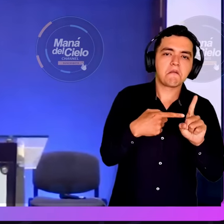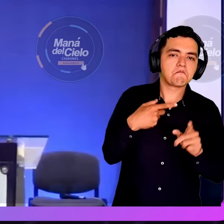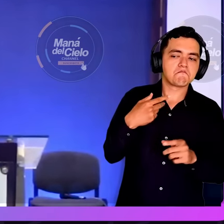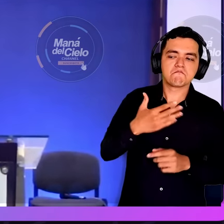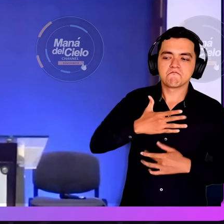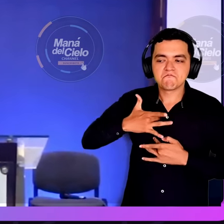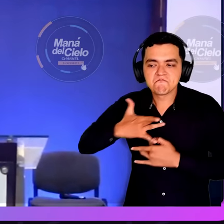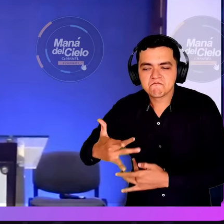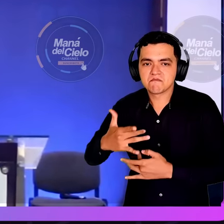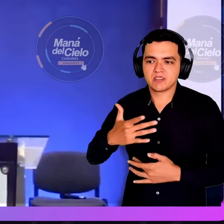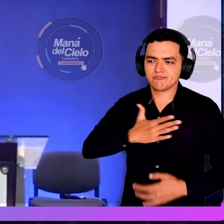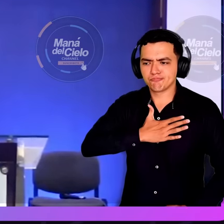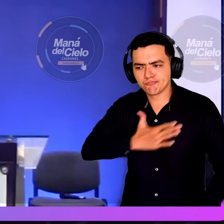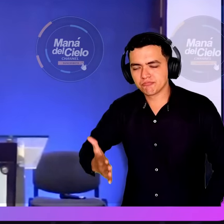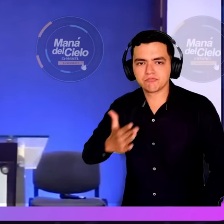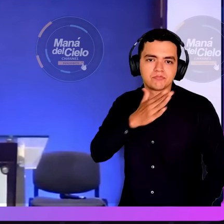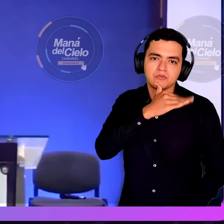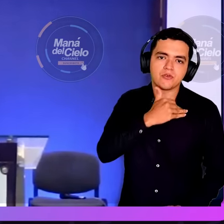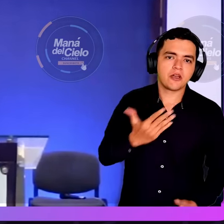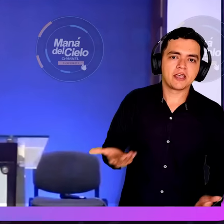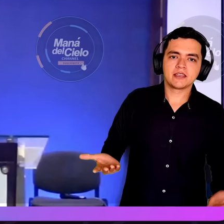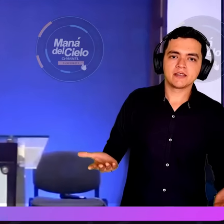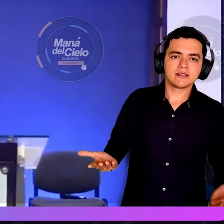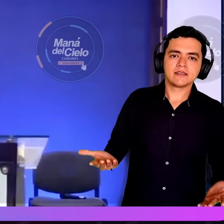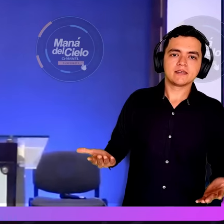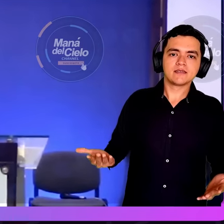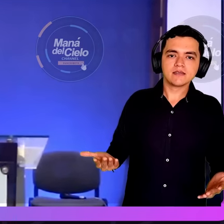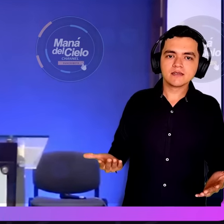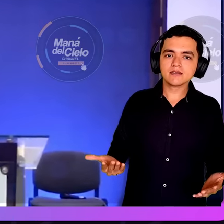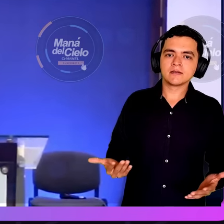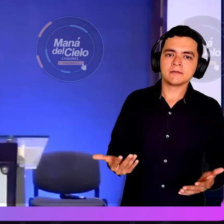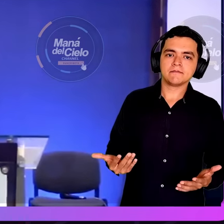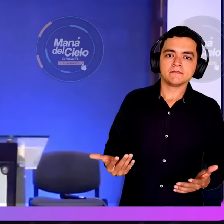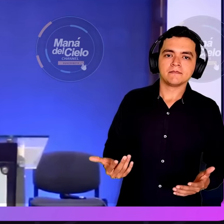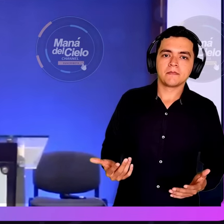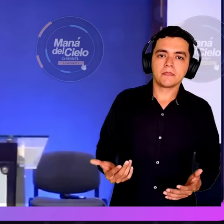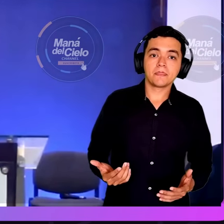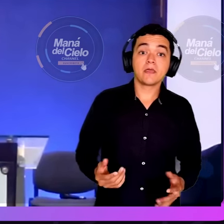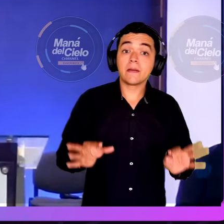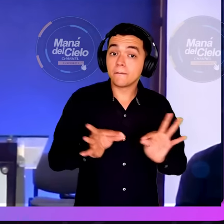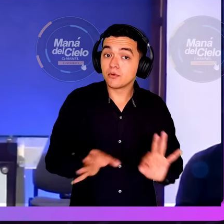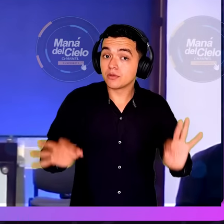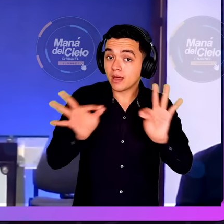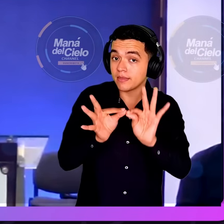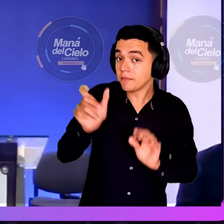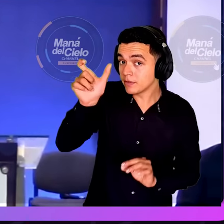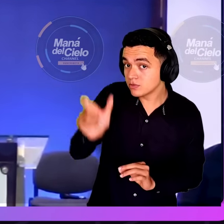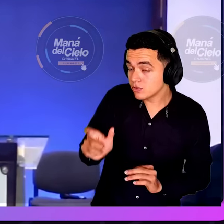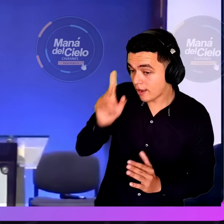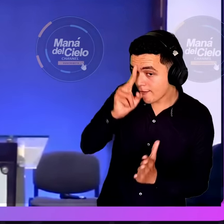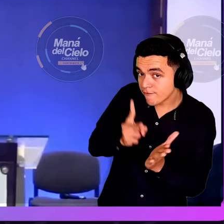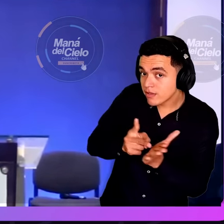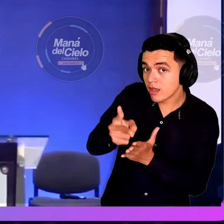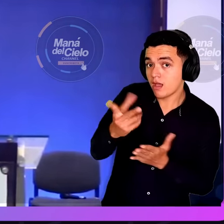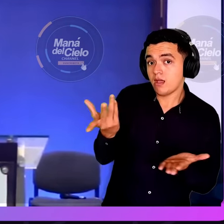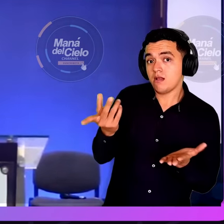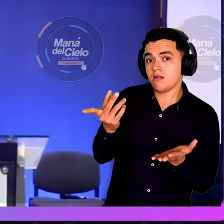Porque cuando vino, Estaba cansada, estaba fatigada, no estaba